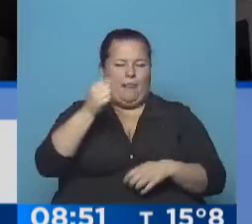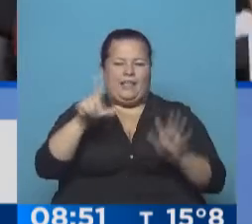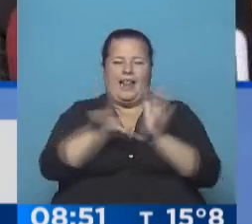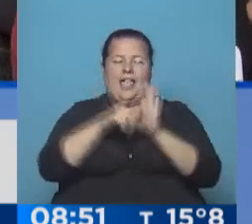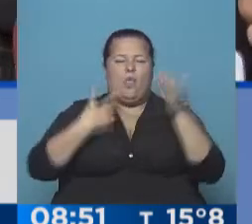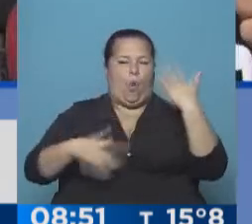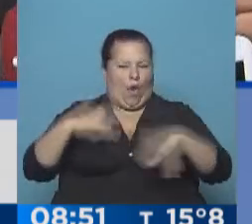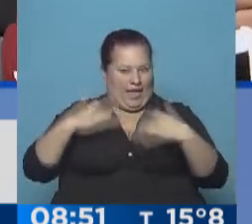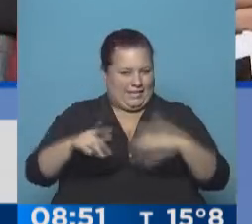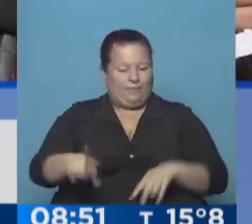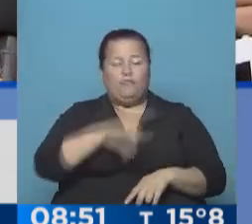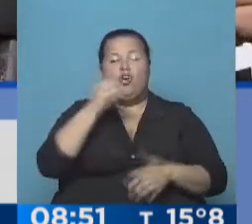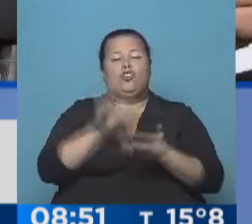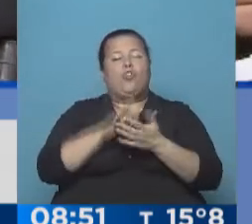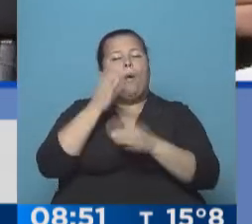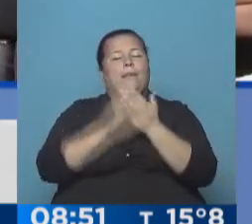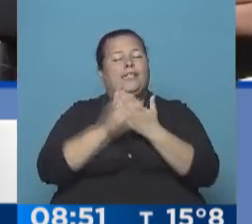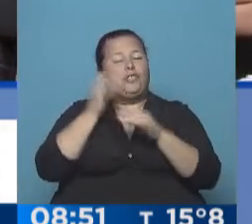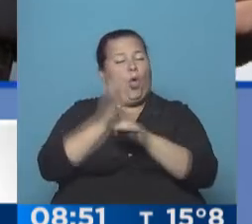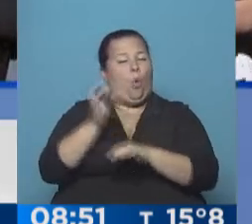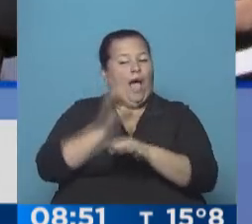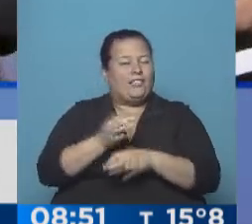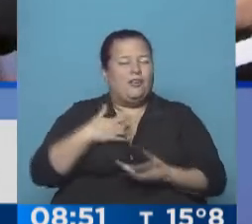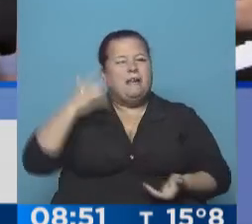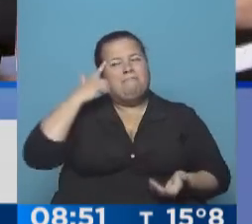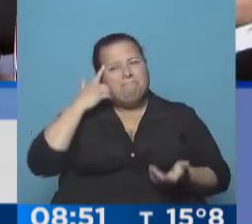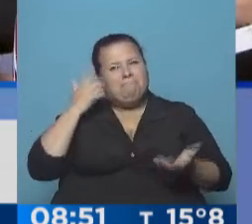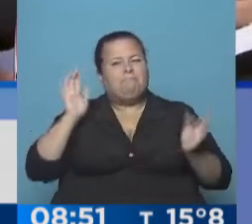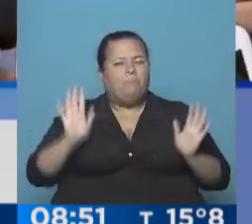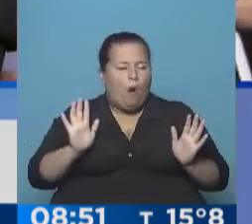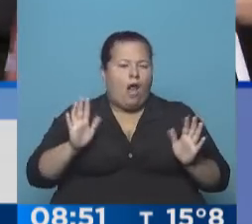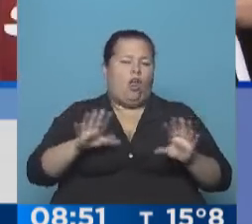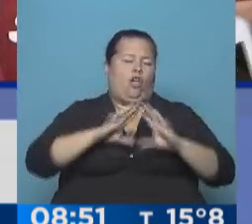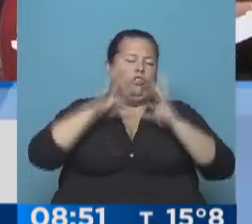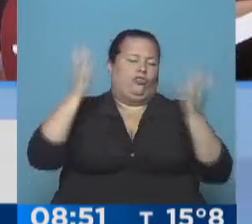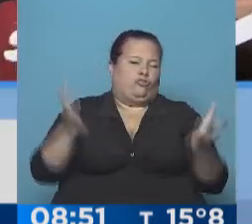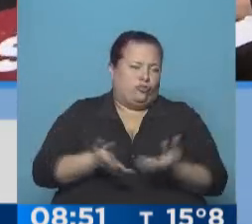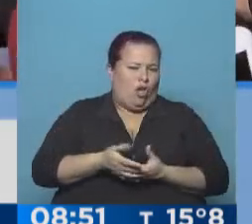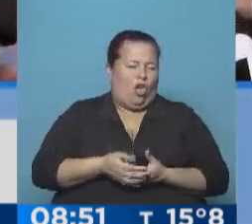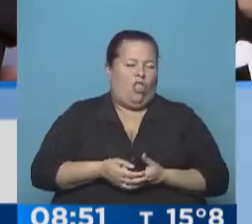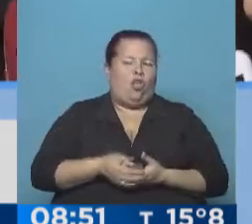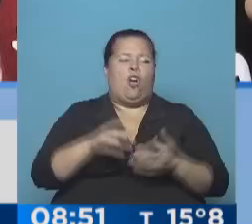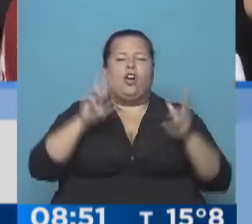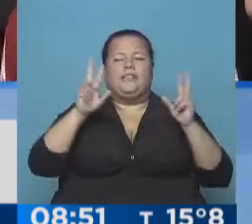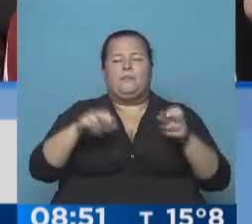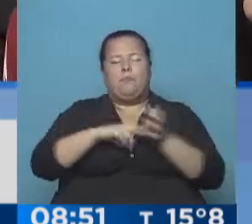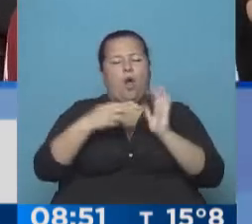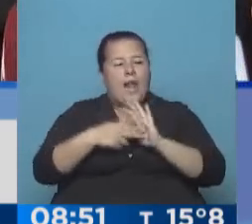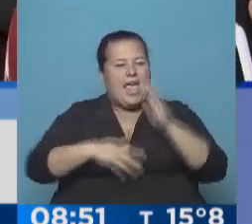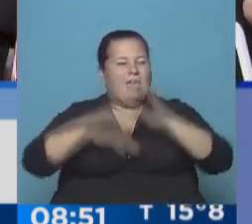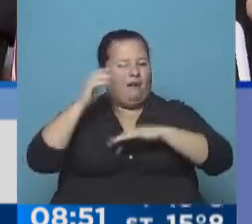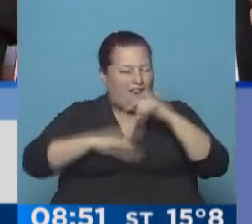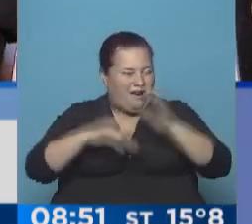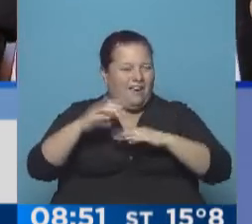decreto de urgencia. En el caso de educación, que uno podría suponer, por todas las cuestiones, los problemas de infraestructura